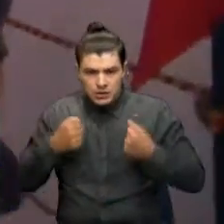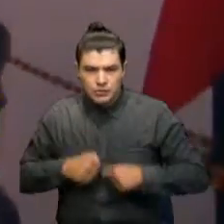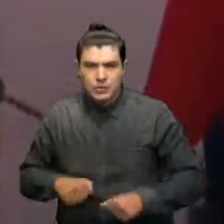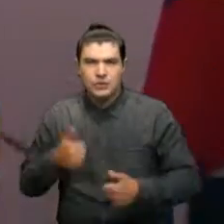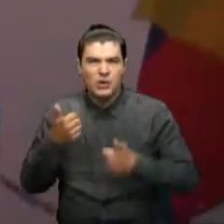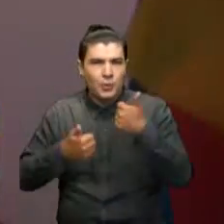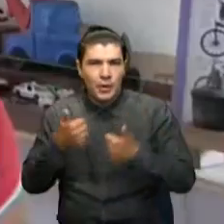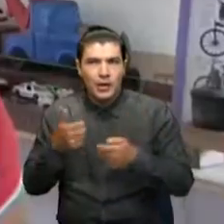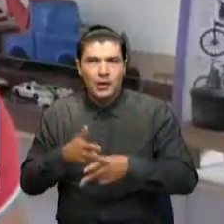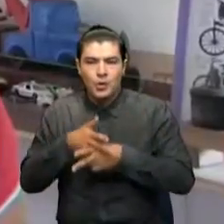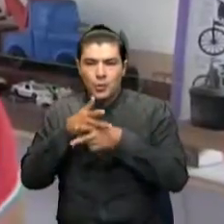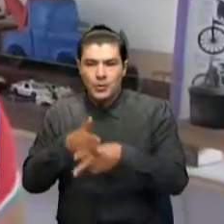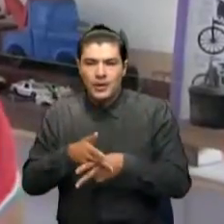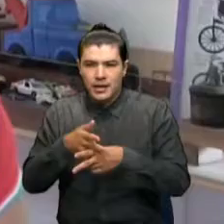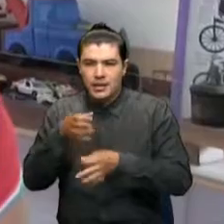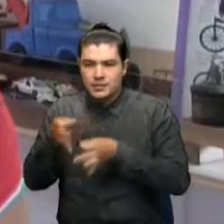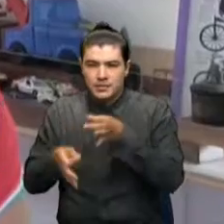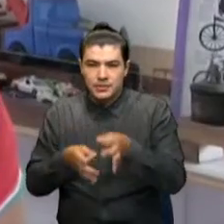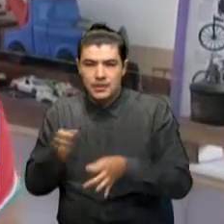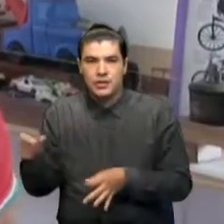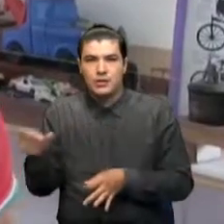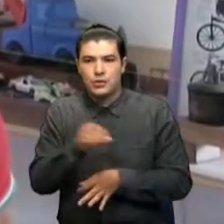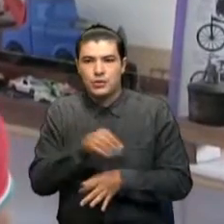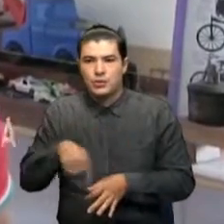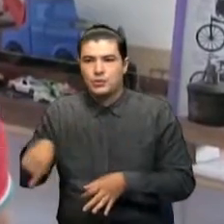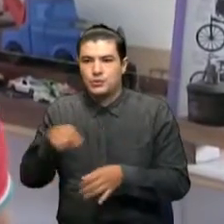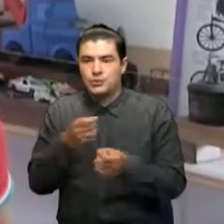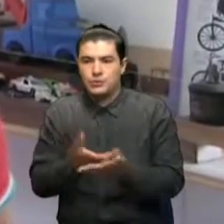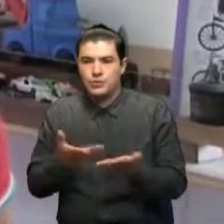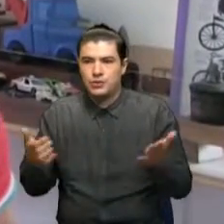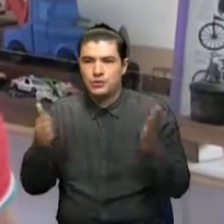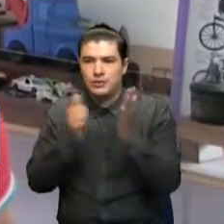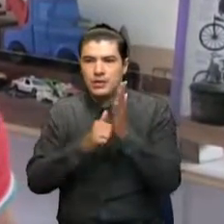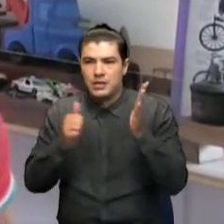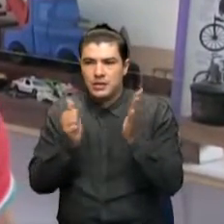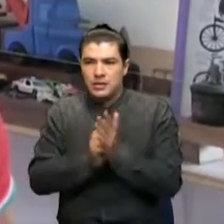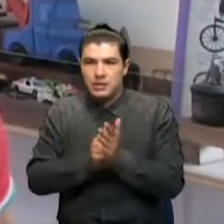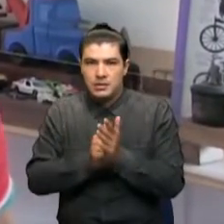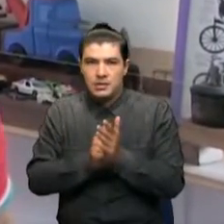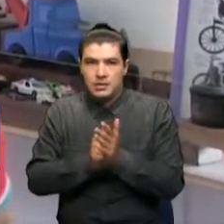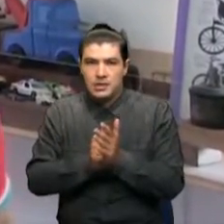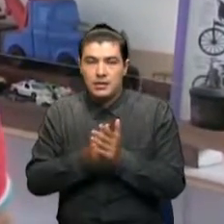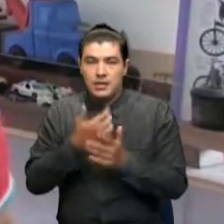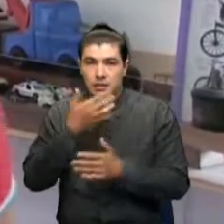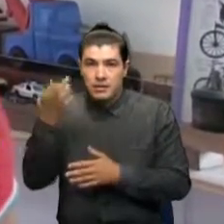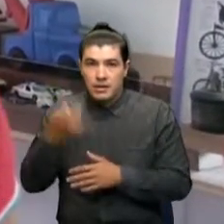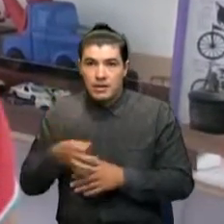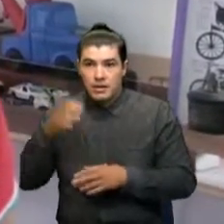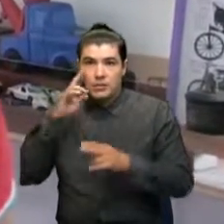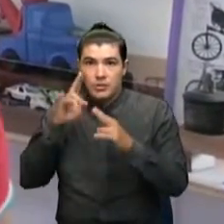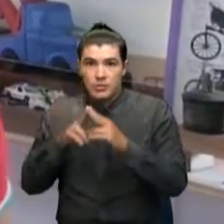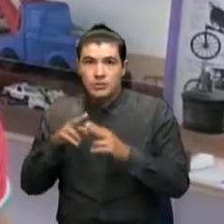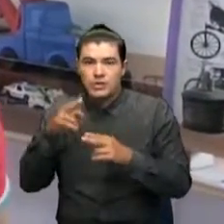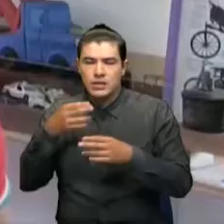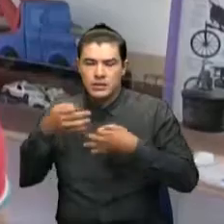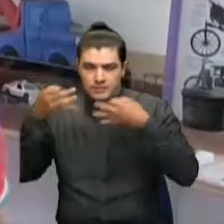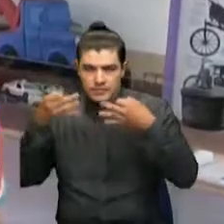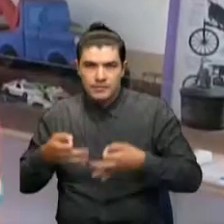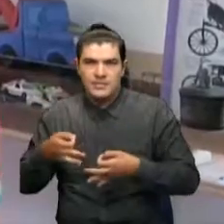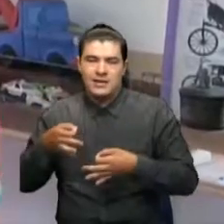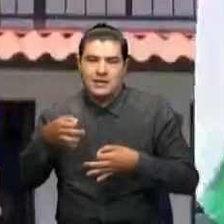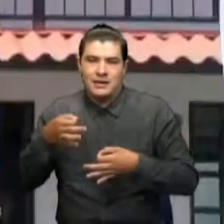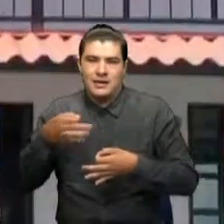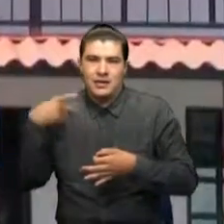conservar todos estos elementos y documentos que revivieron la historia de Colombia y